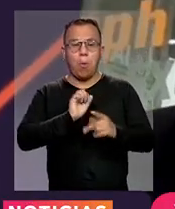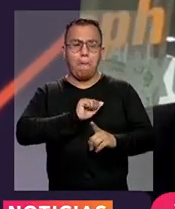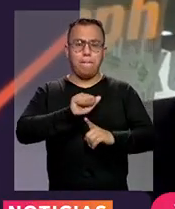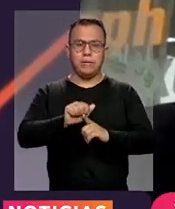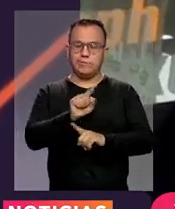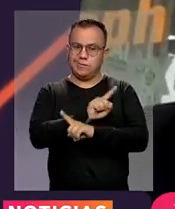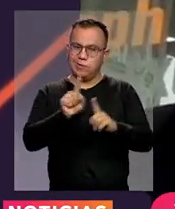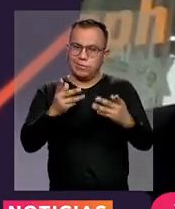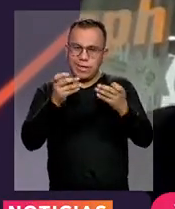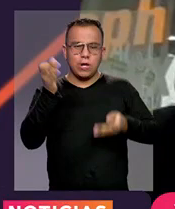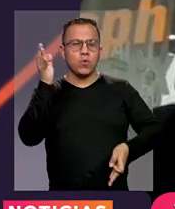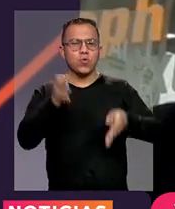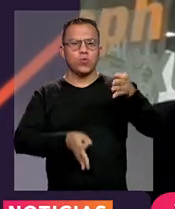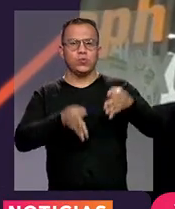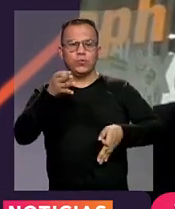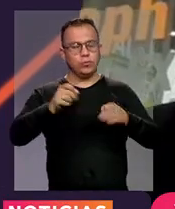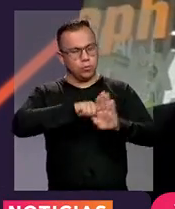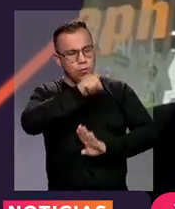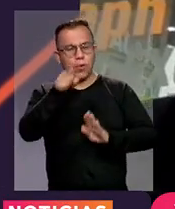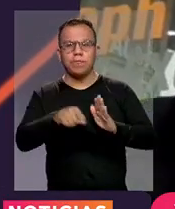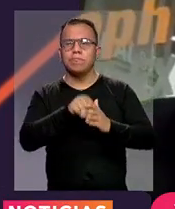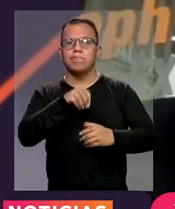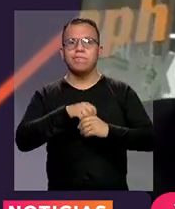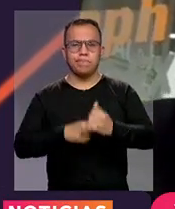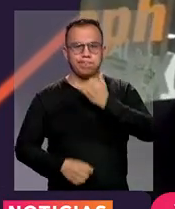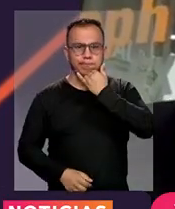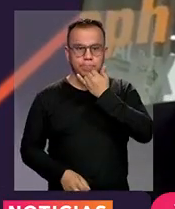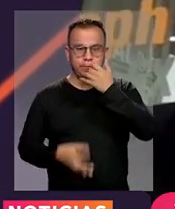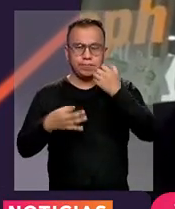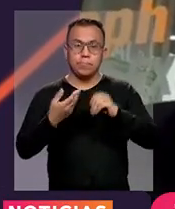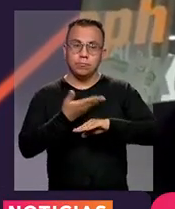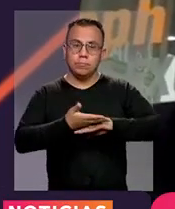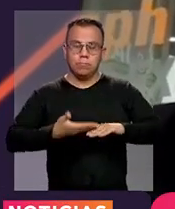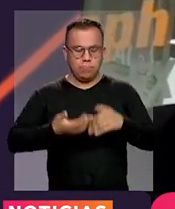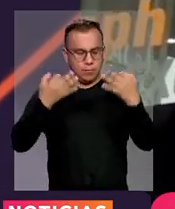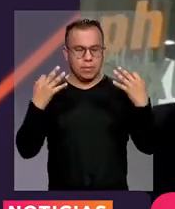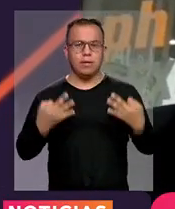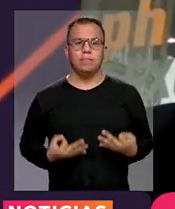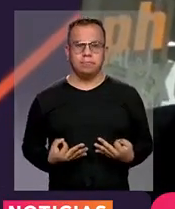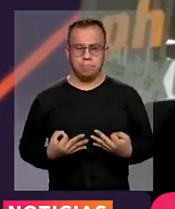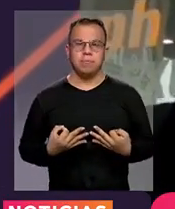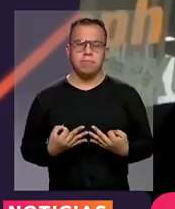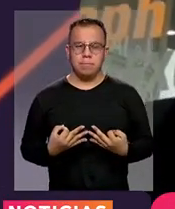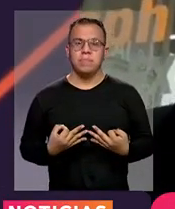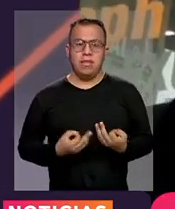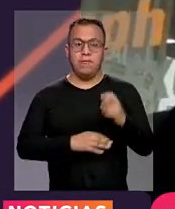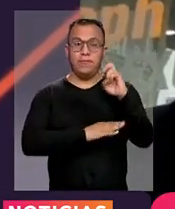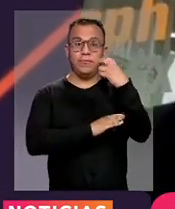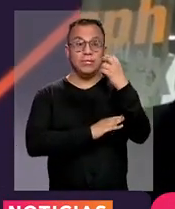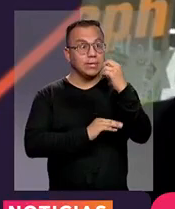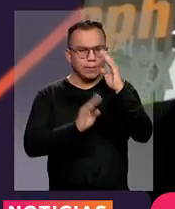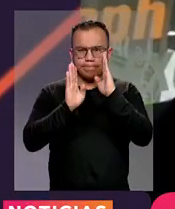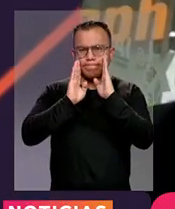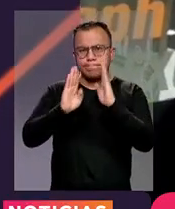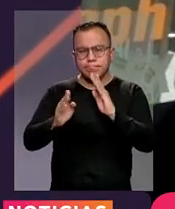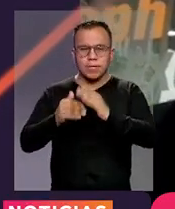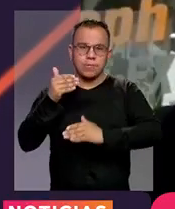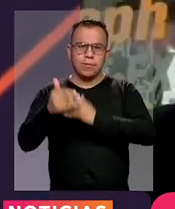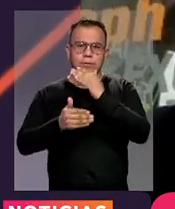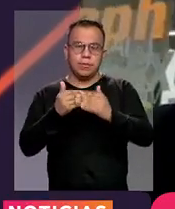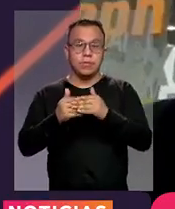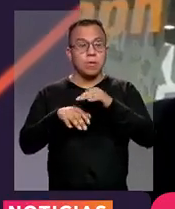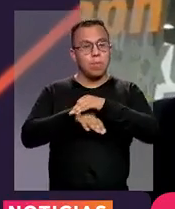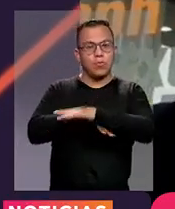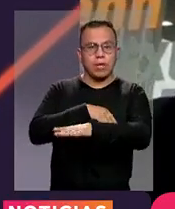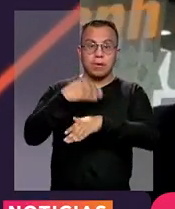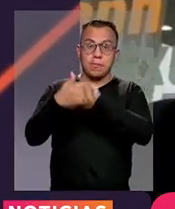Lo que pedimos es justicia por todo lo que pasó y pedimos realmente que la fiscalía ponga atención en este caso y no deje